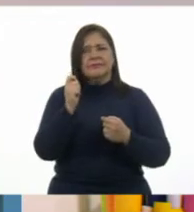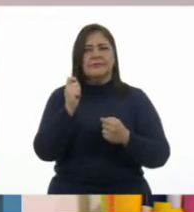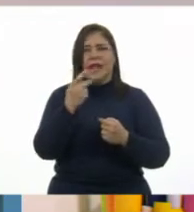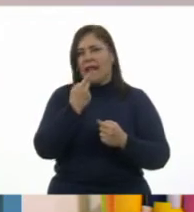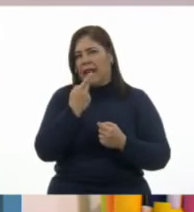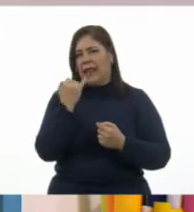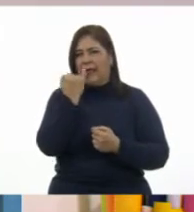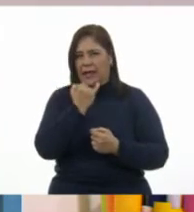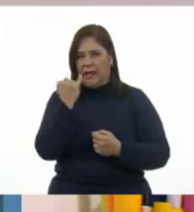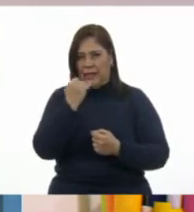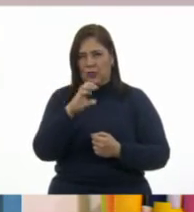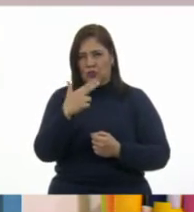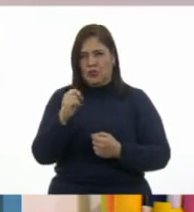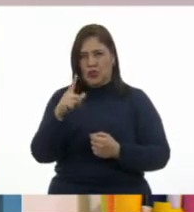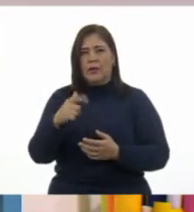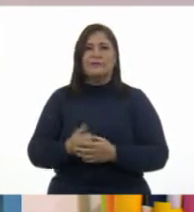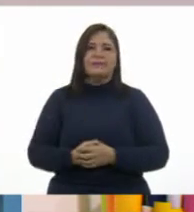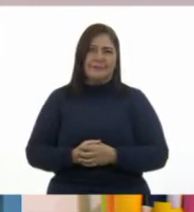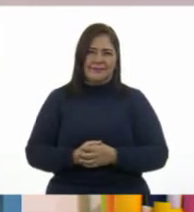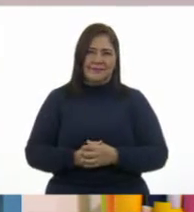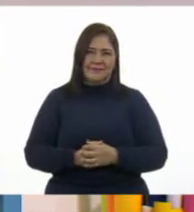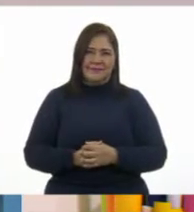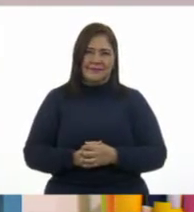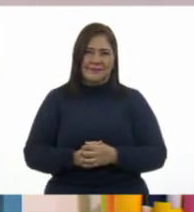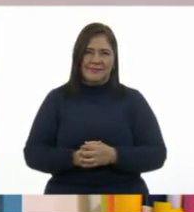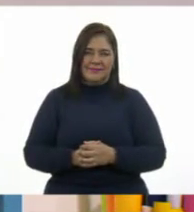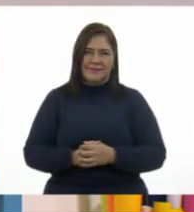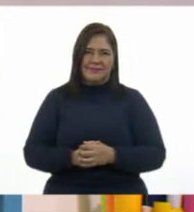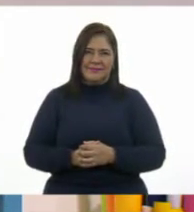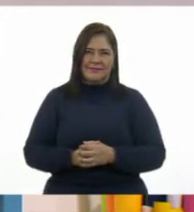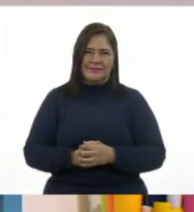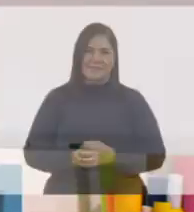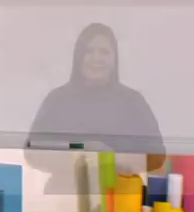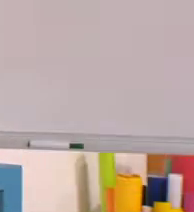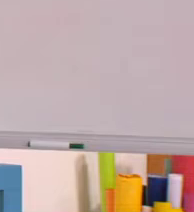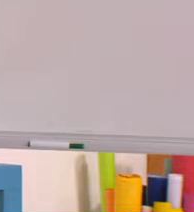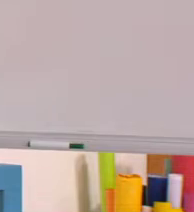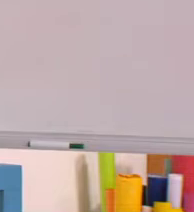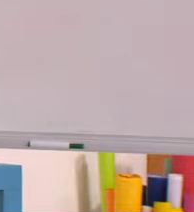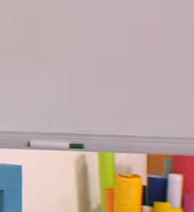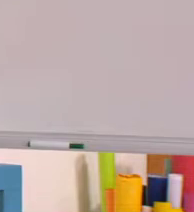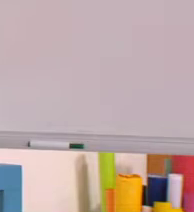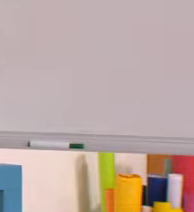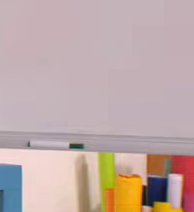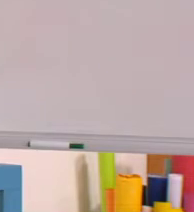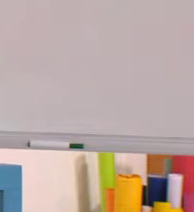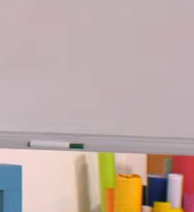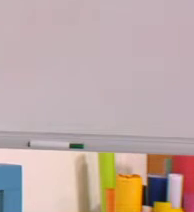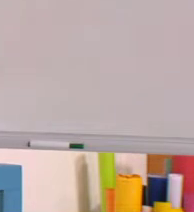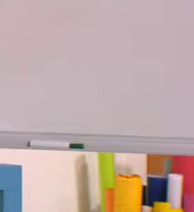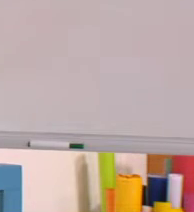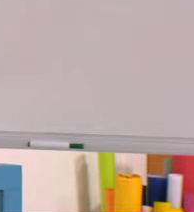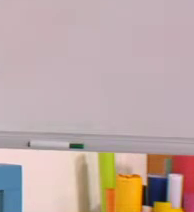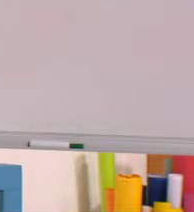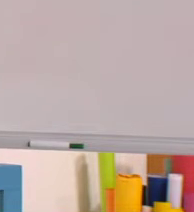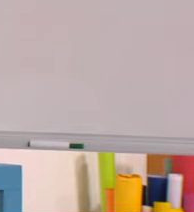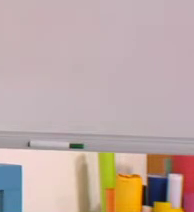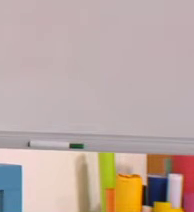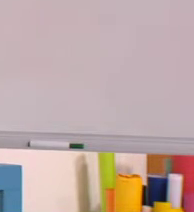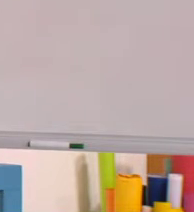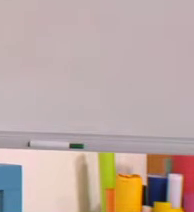chaan, mika hela mela wechelha e, mika hela suben a machilo, a kunyo bu,